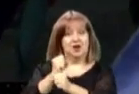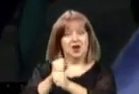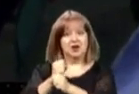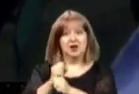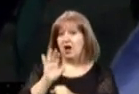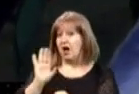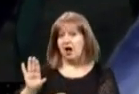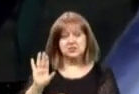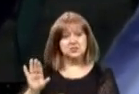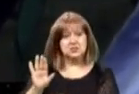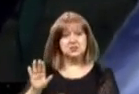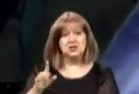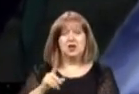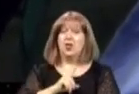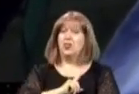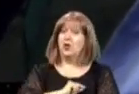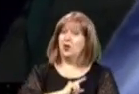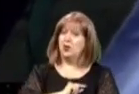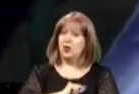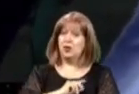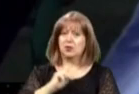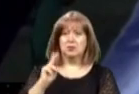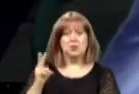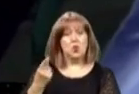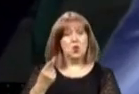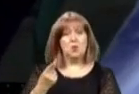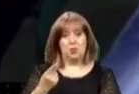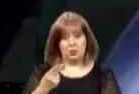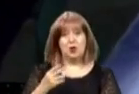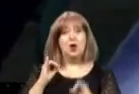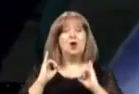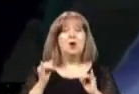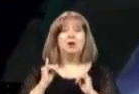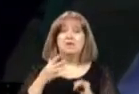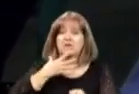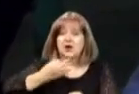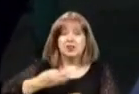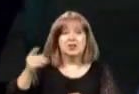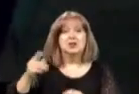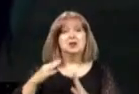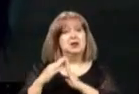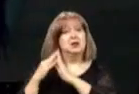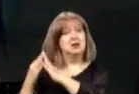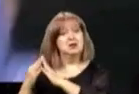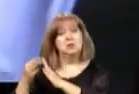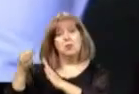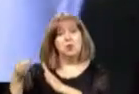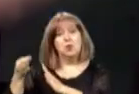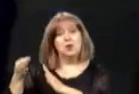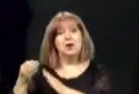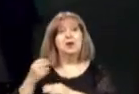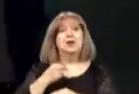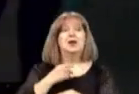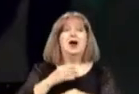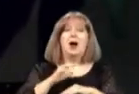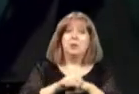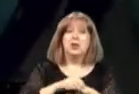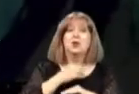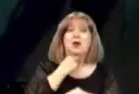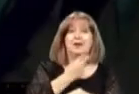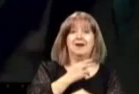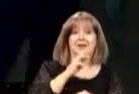Entonces nos ha dolido a todos la muerte de este chico porque la verdad que era muy, muy buen vecino y era amigo de mis hijas, así